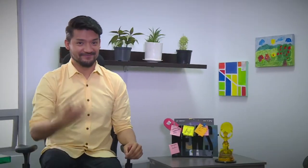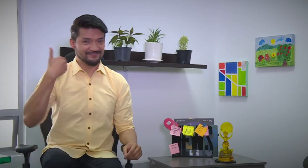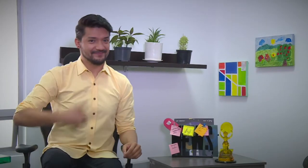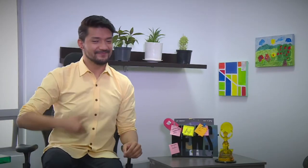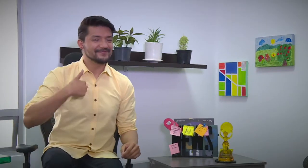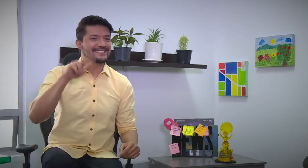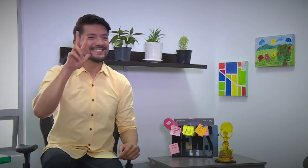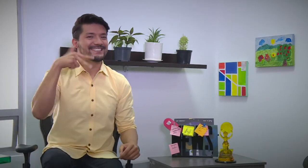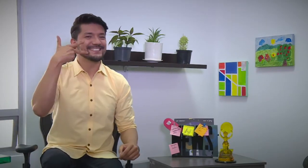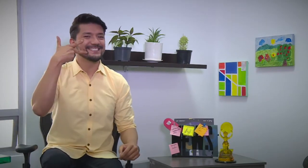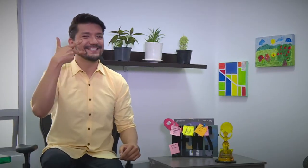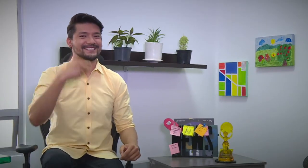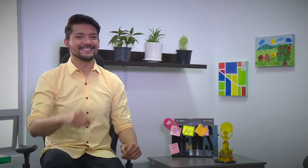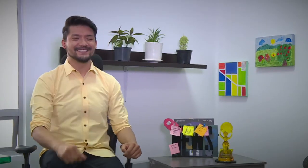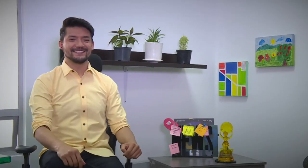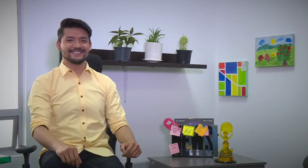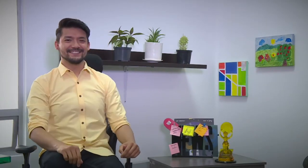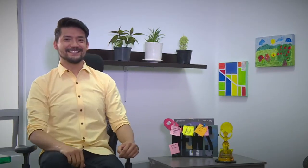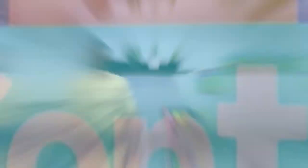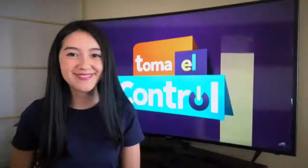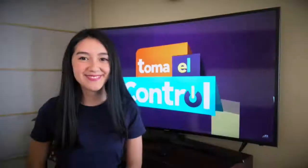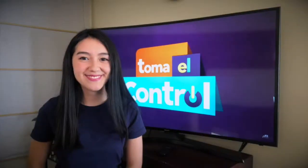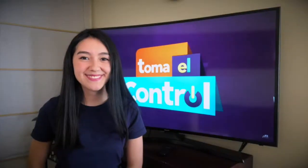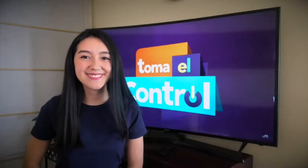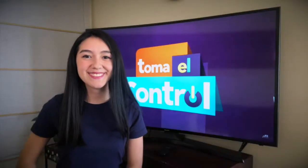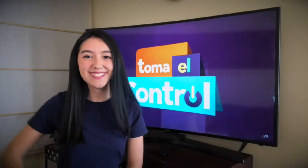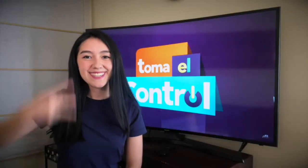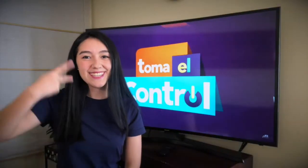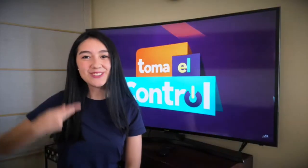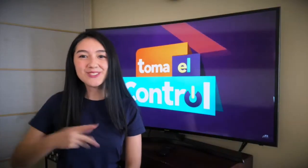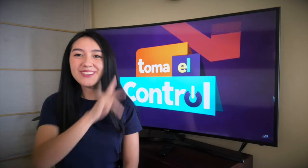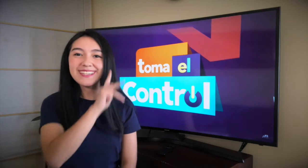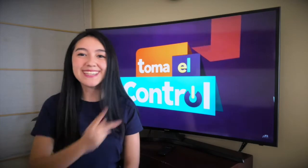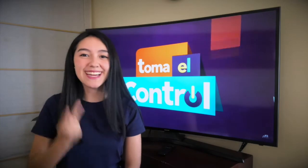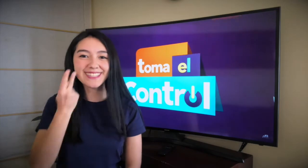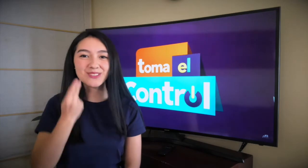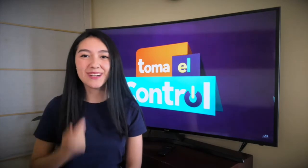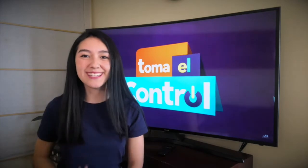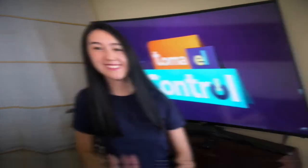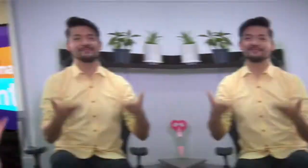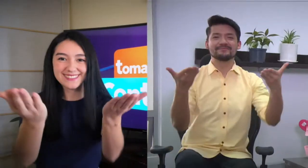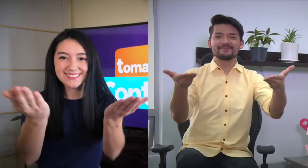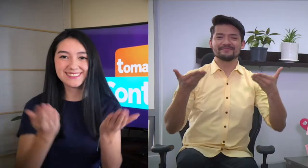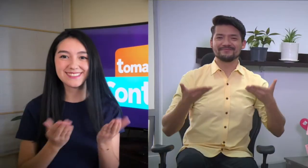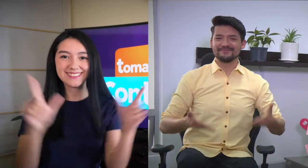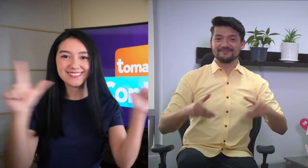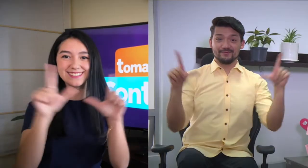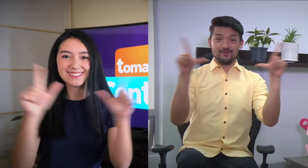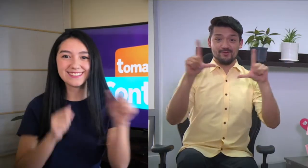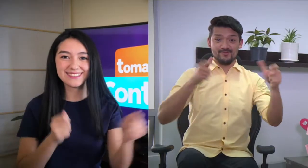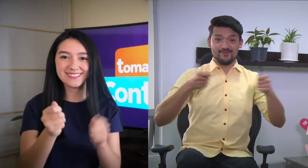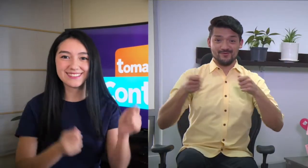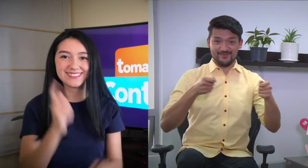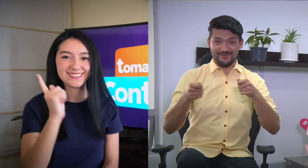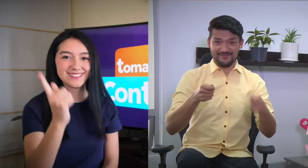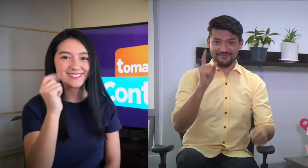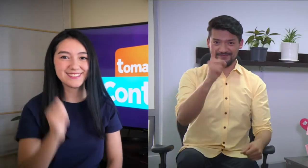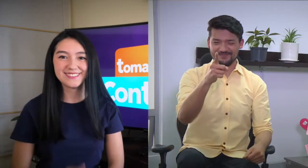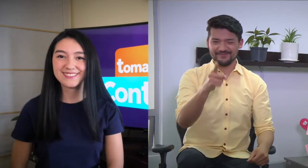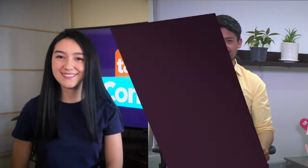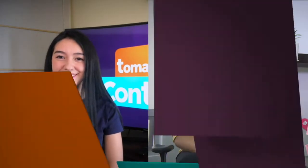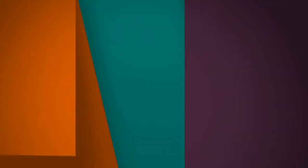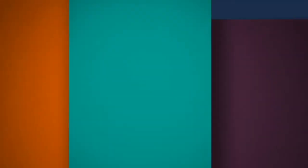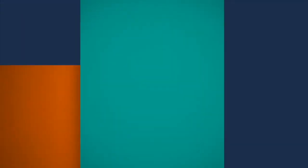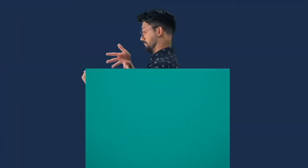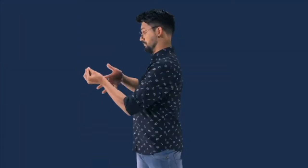Mi nombre es Cristian Briseño. Y yo soy Karen Suárez. Les damos la bienvenida a Toma